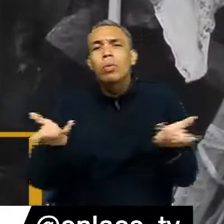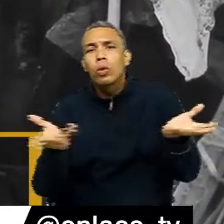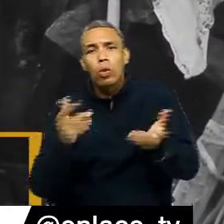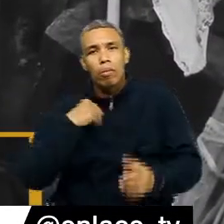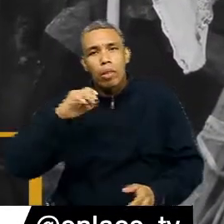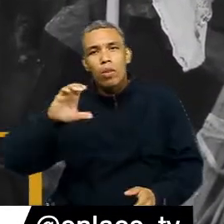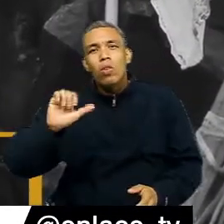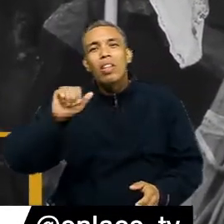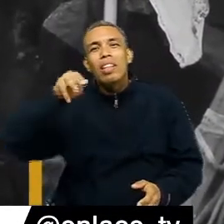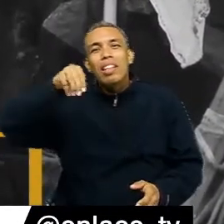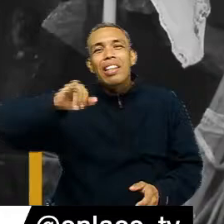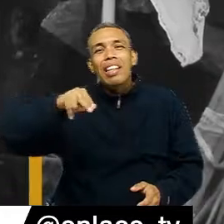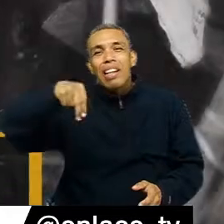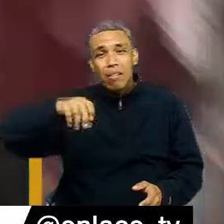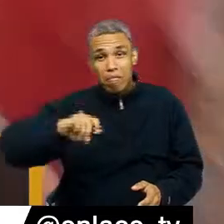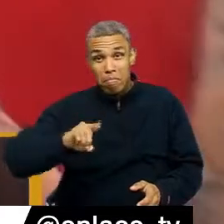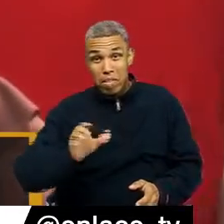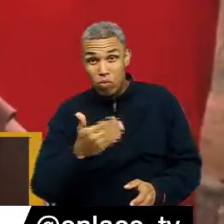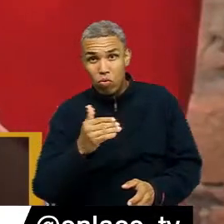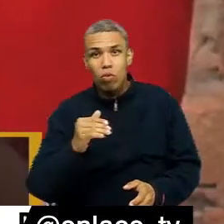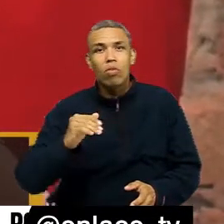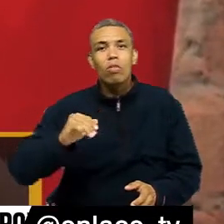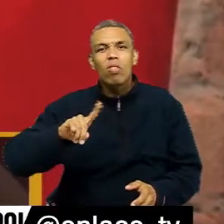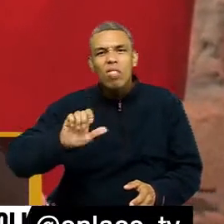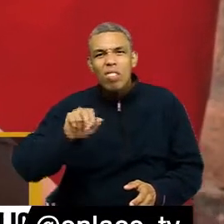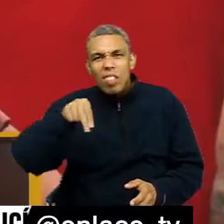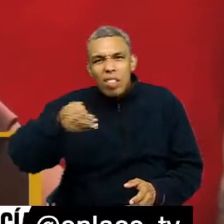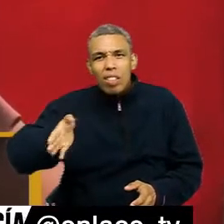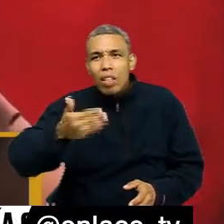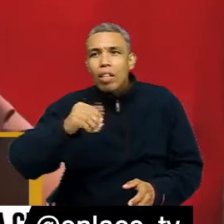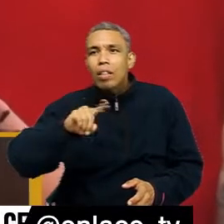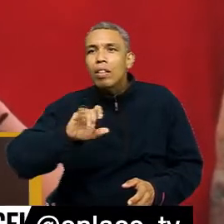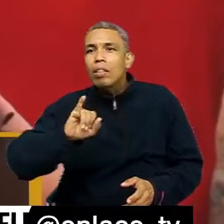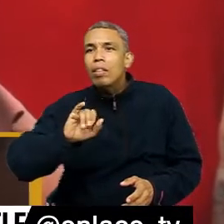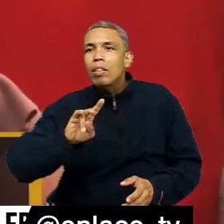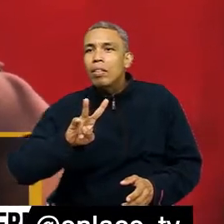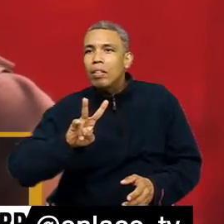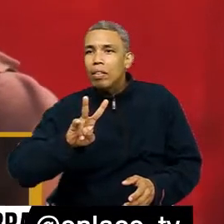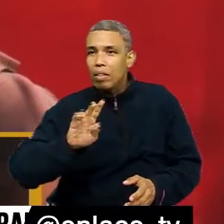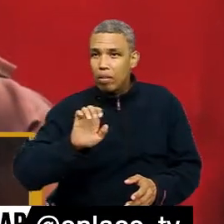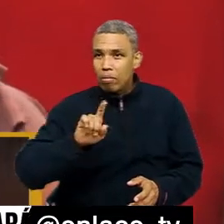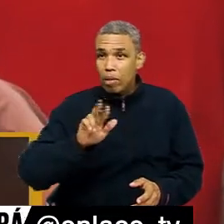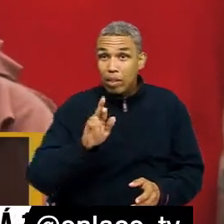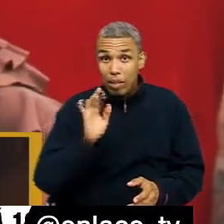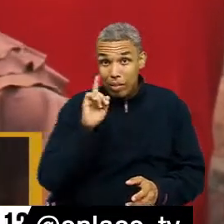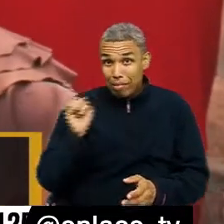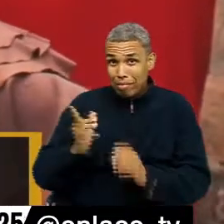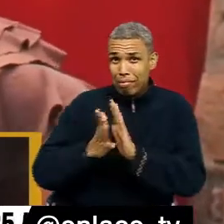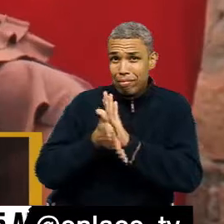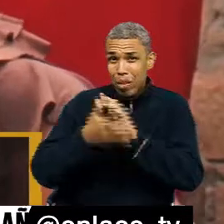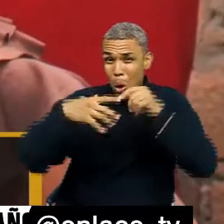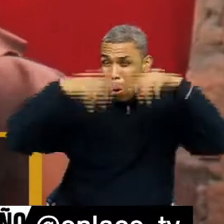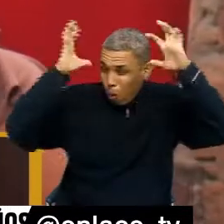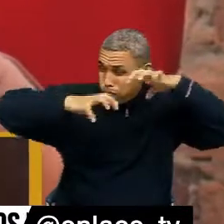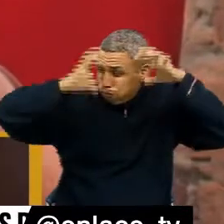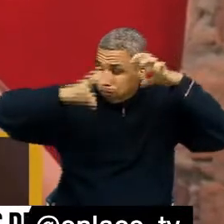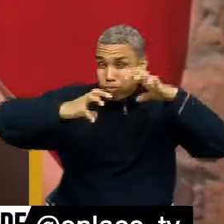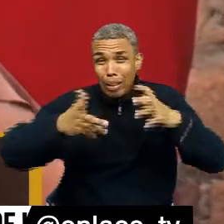la que hoy no queda nada. A la hora del aguacero, imagínate, ya todo el mundo durmiendo. Ay.